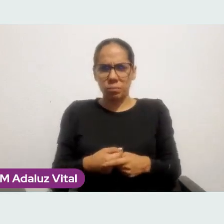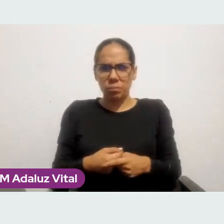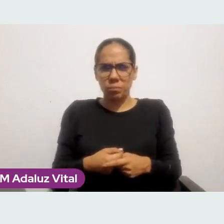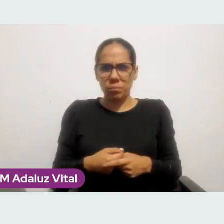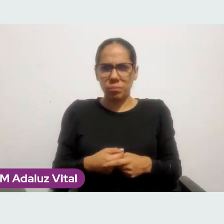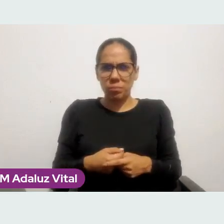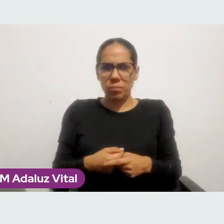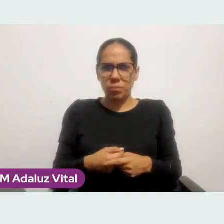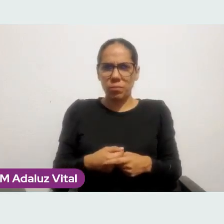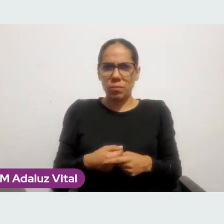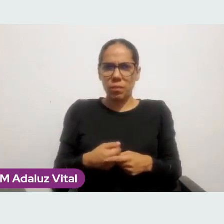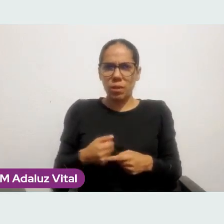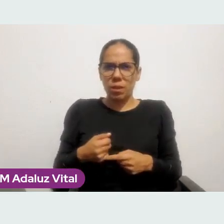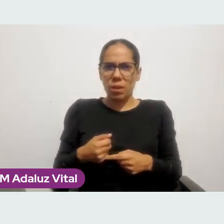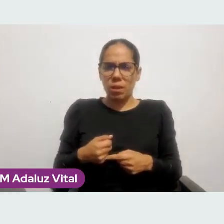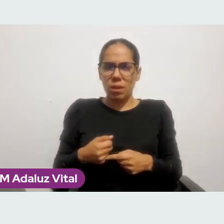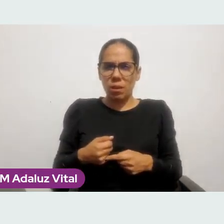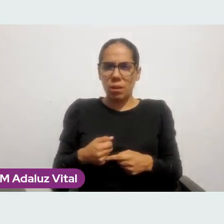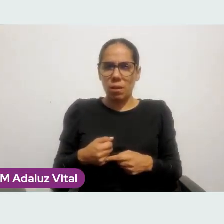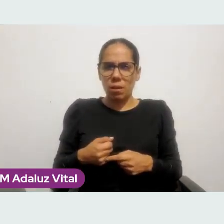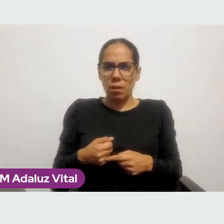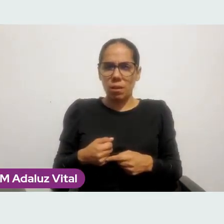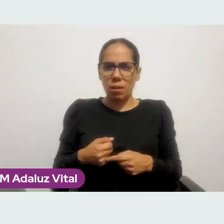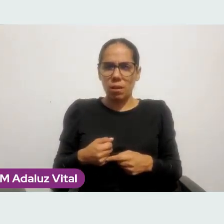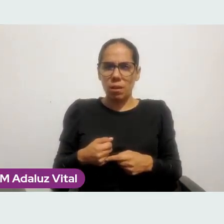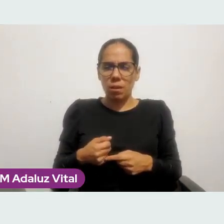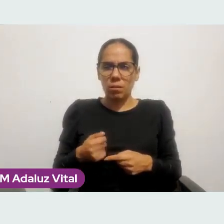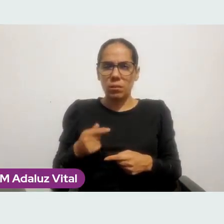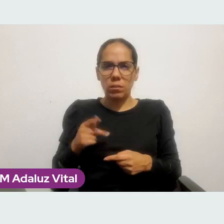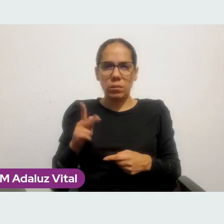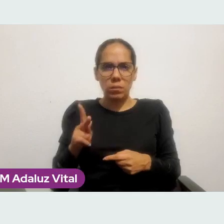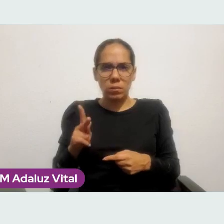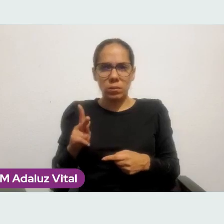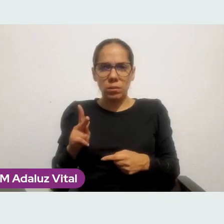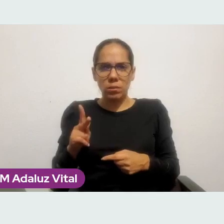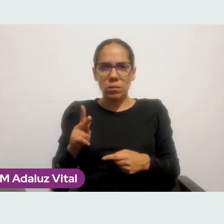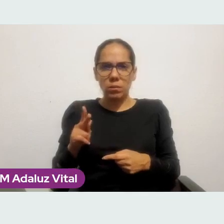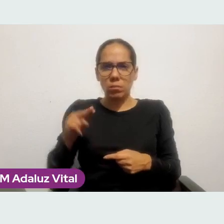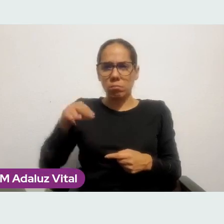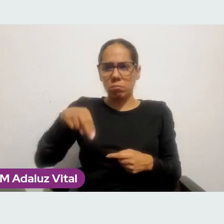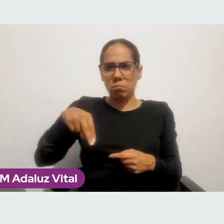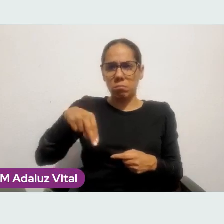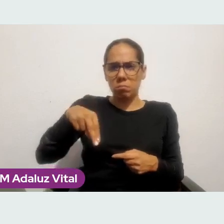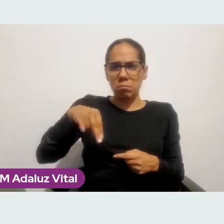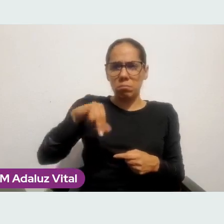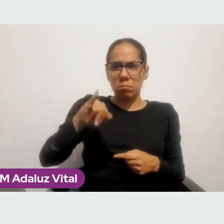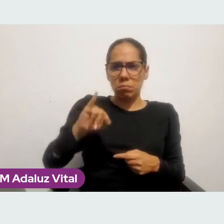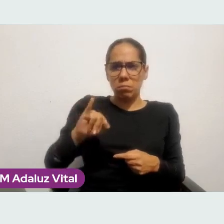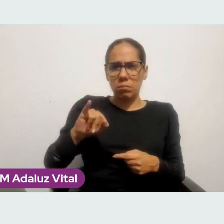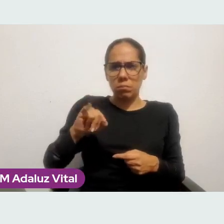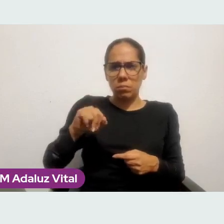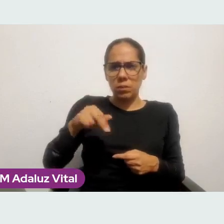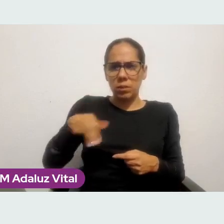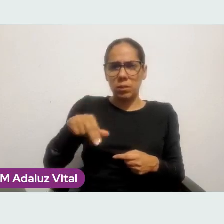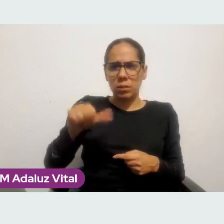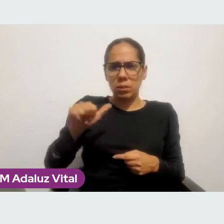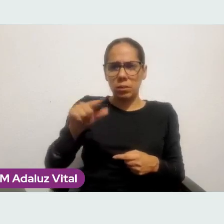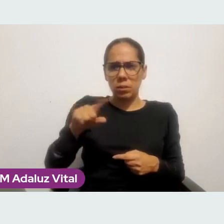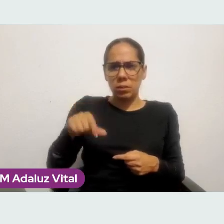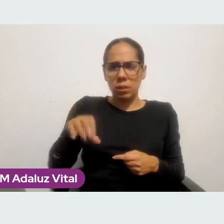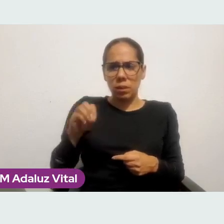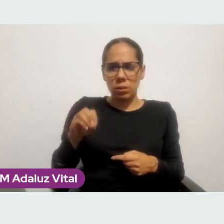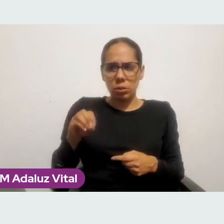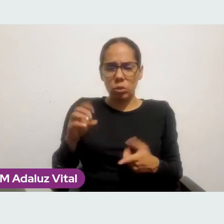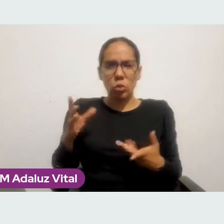niño, imagínese usted, le dije, lo que está sufriendo, ¿no? Y entonces aquí la concepción